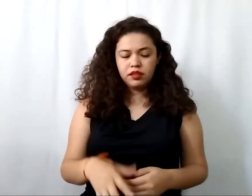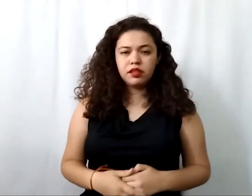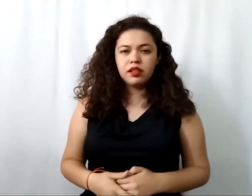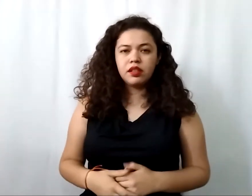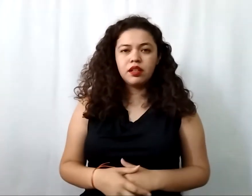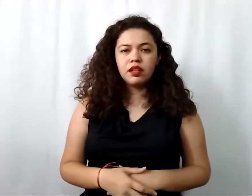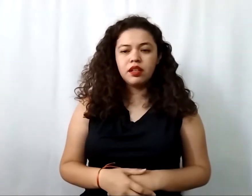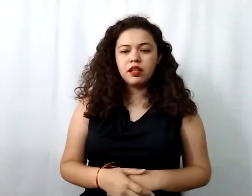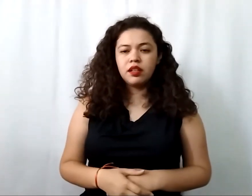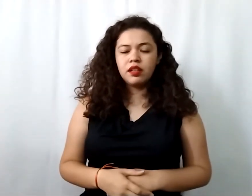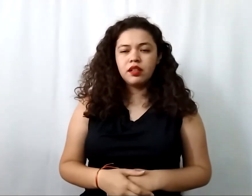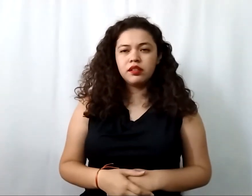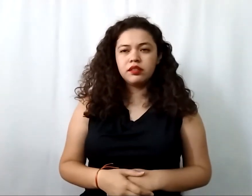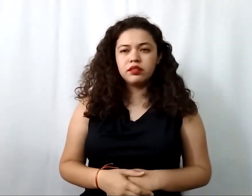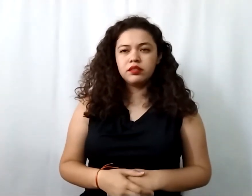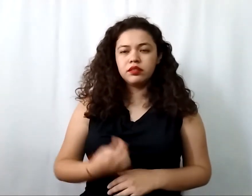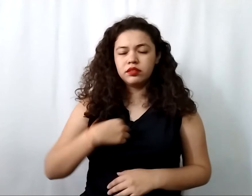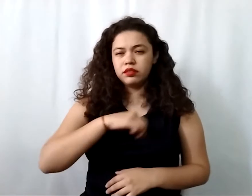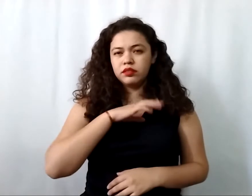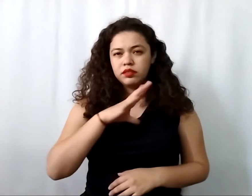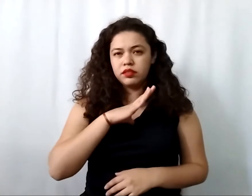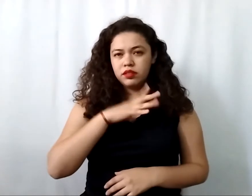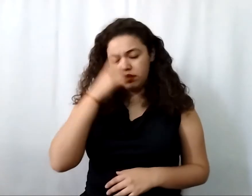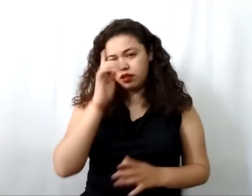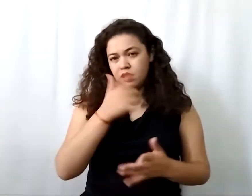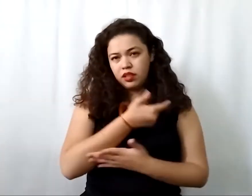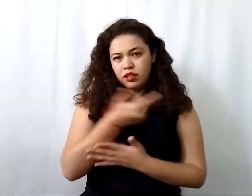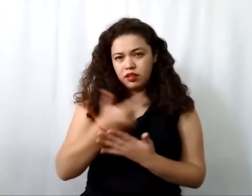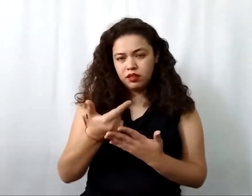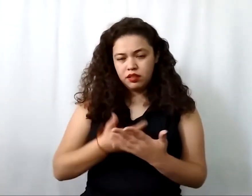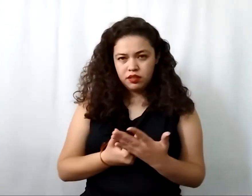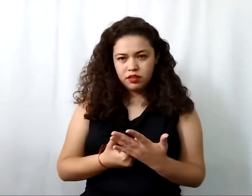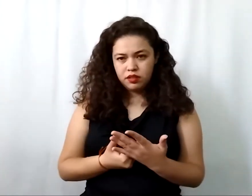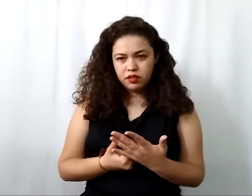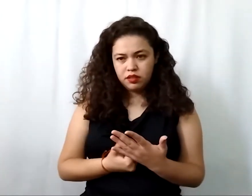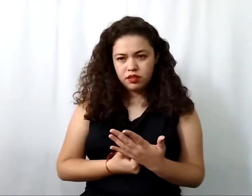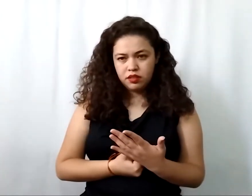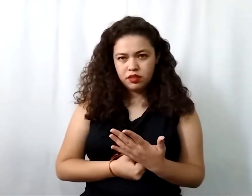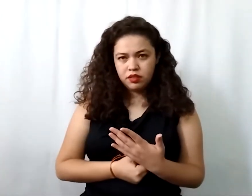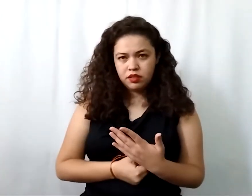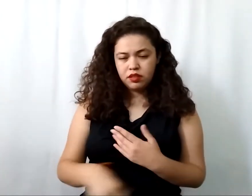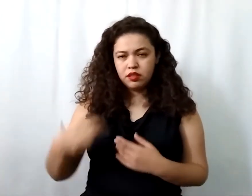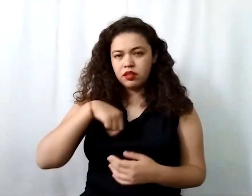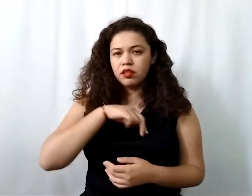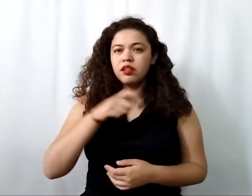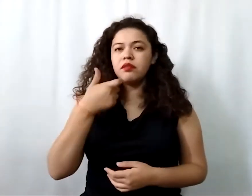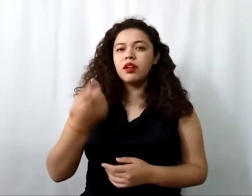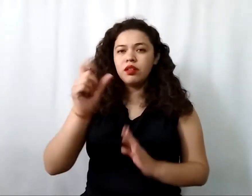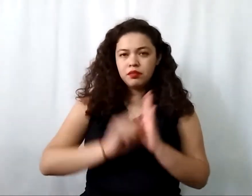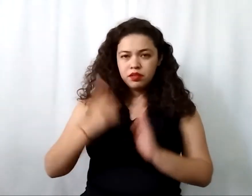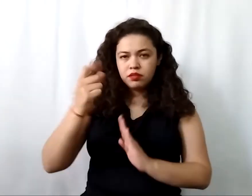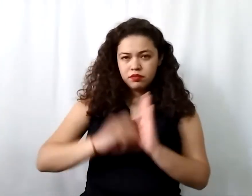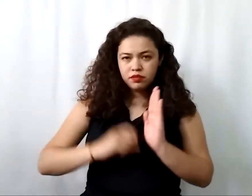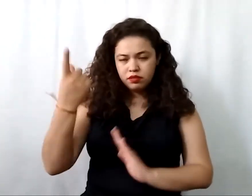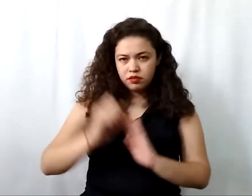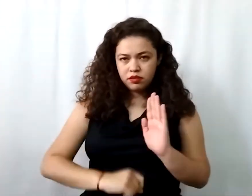ahí tenemos pues a un contador, a un despacho que le pagamos mensualmente por